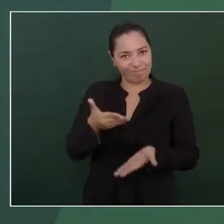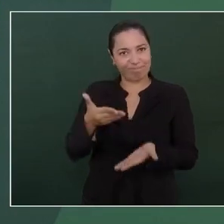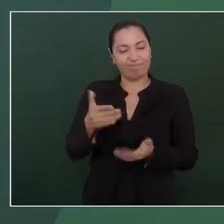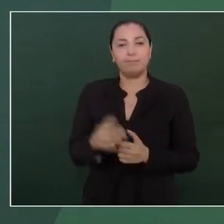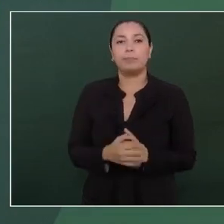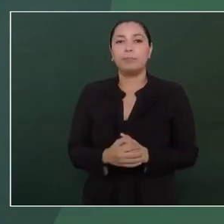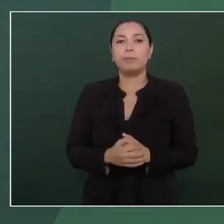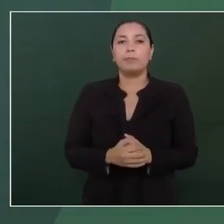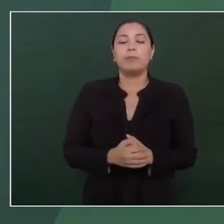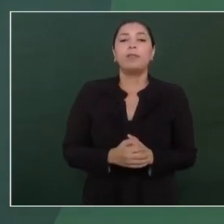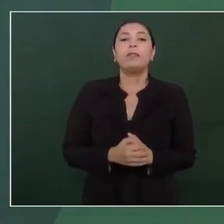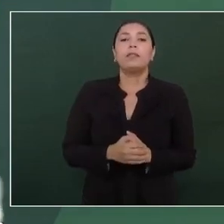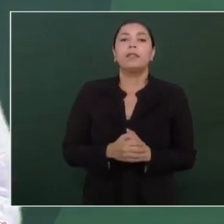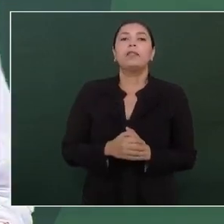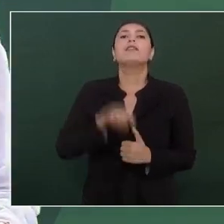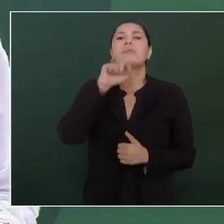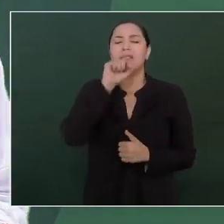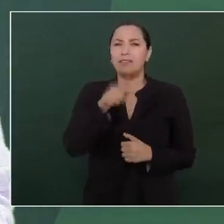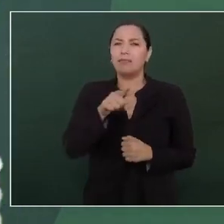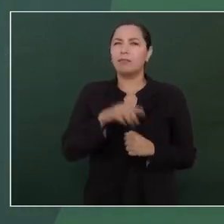Se hizo un centro